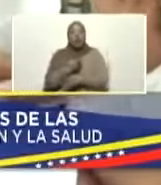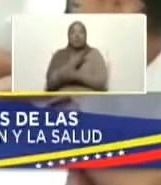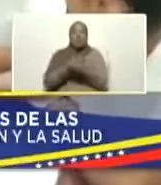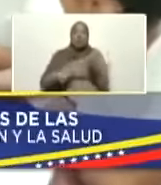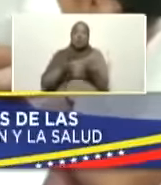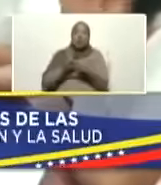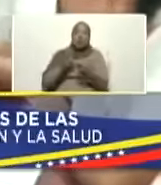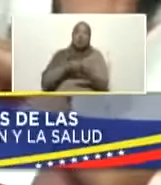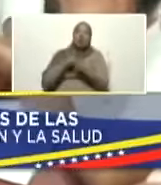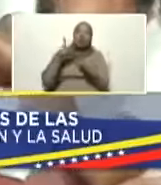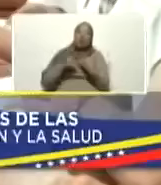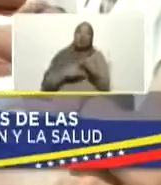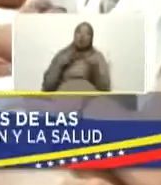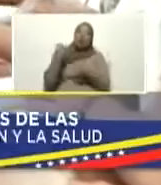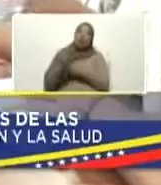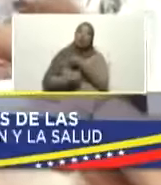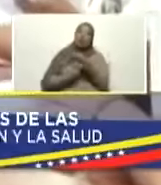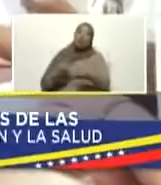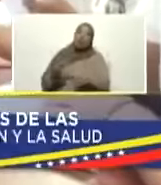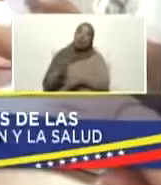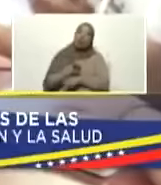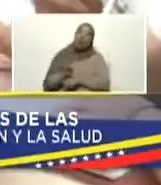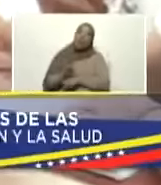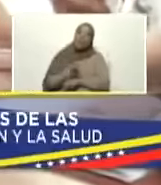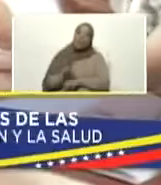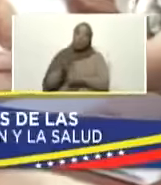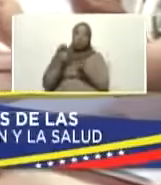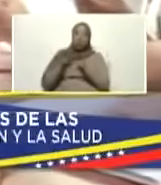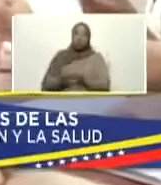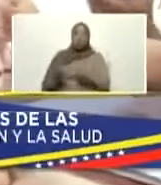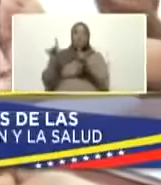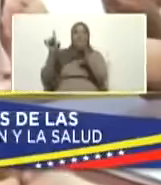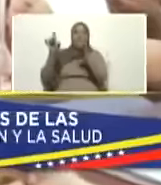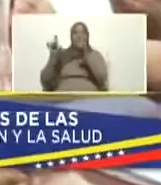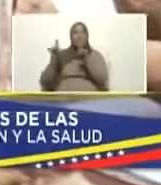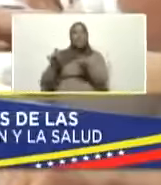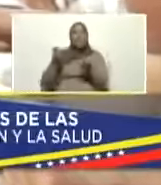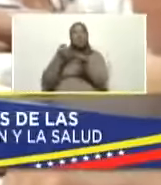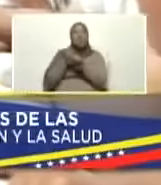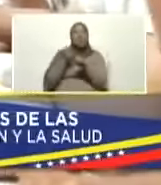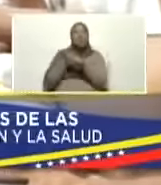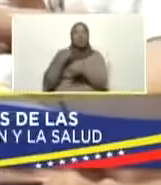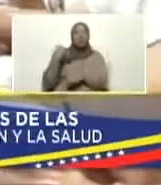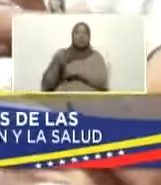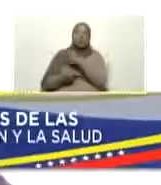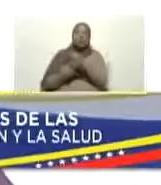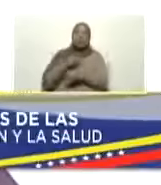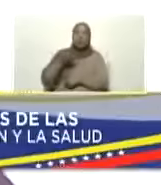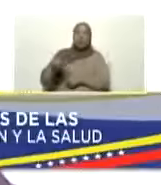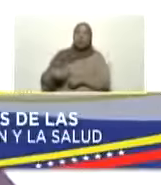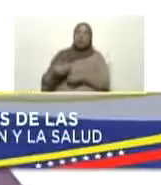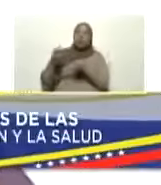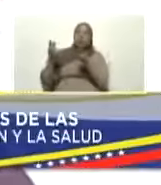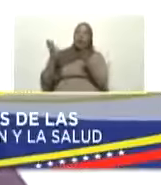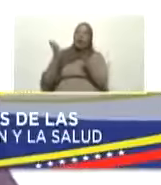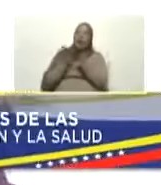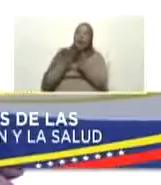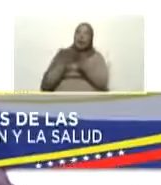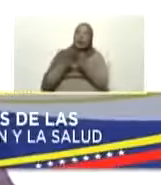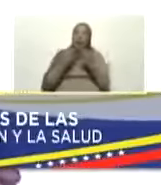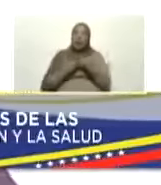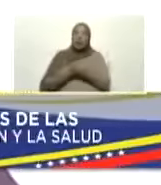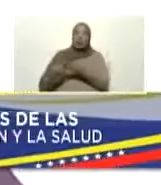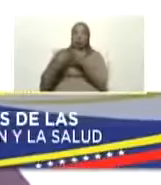la propuesta de esta creación, inmediatamente fueron aprobados los recursos para crear esta nueva casa de estudios.